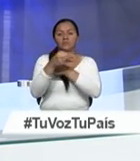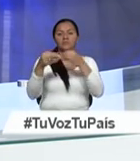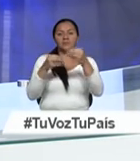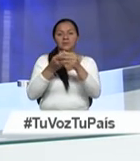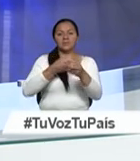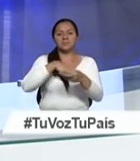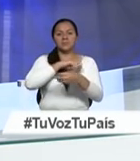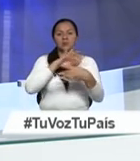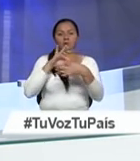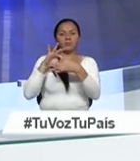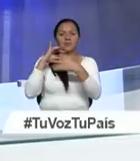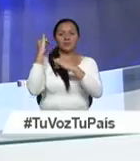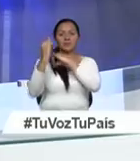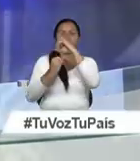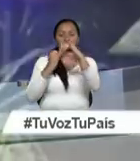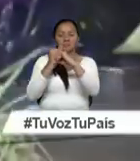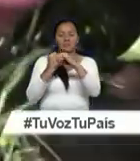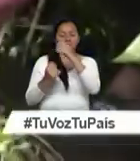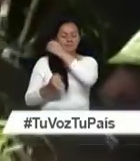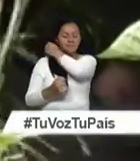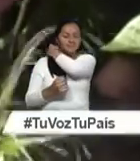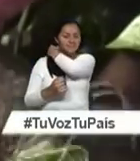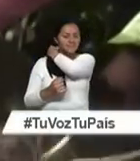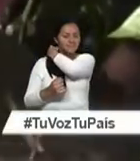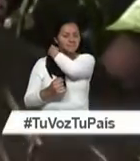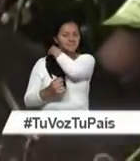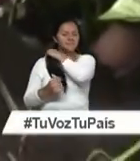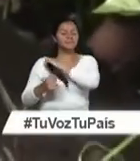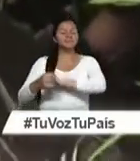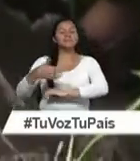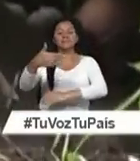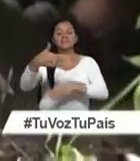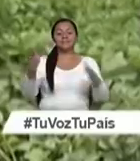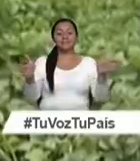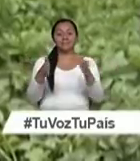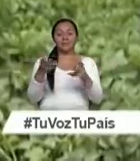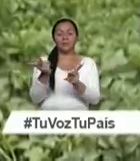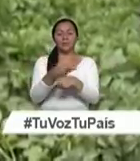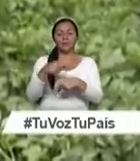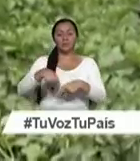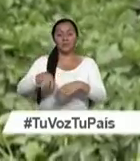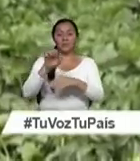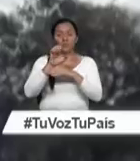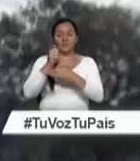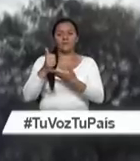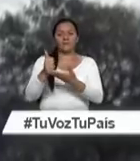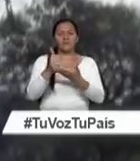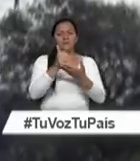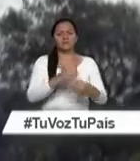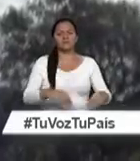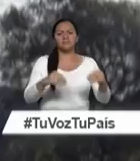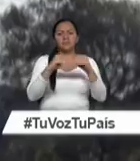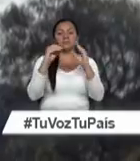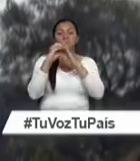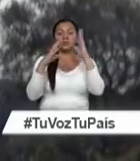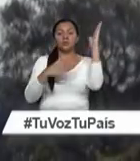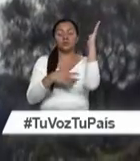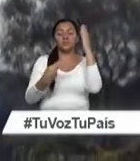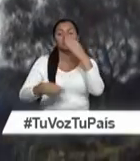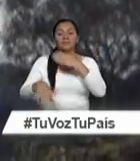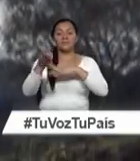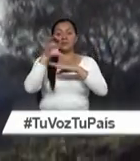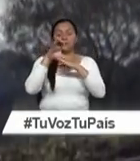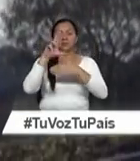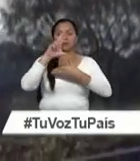de Cooperación Internacional. Pequeños y medianos productores del país se beneficiarán con el proyecto de inversiones